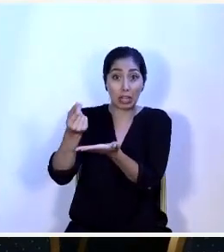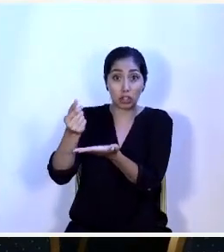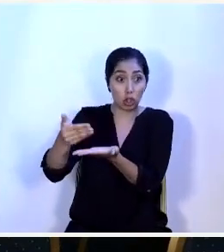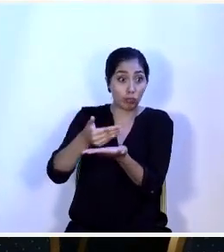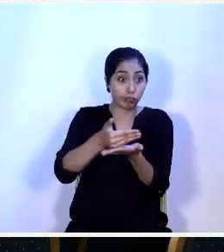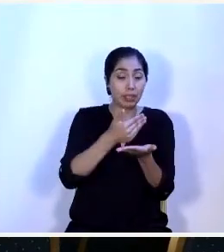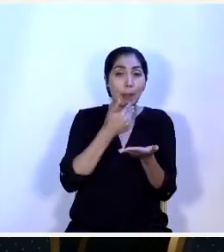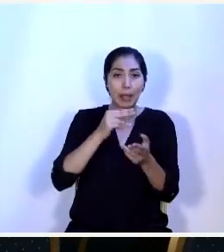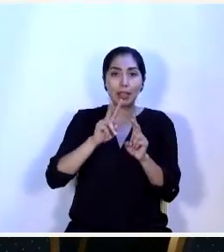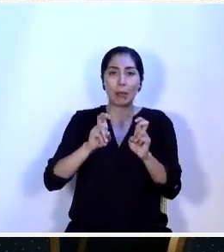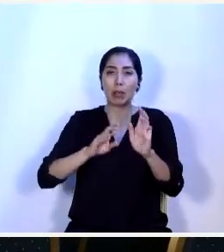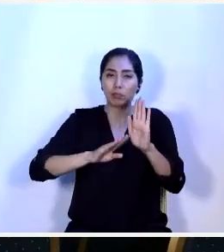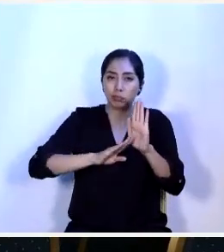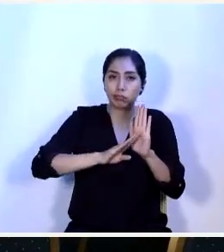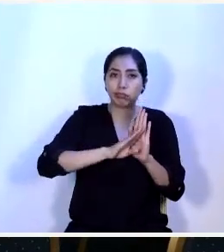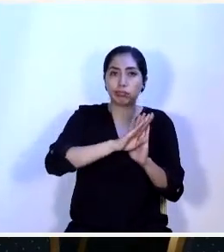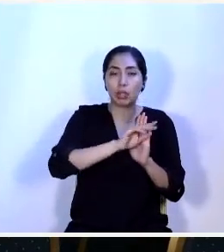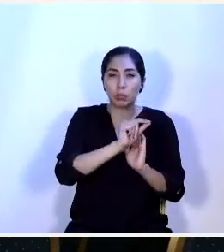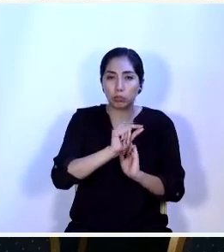progresividad.